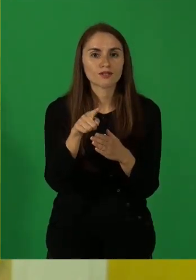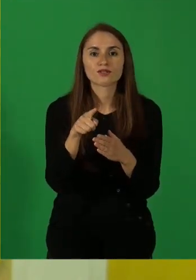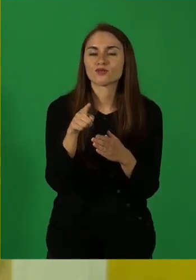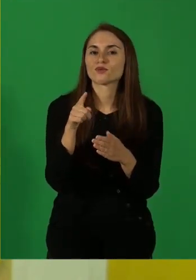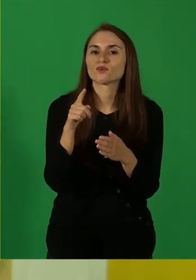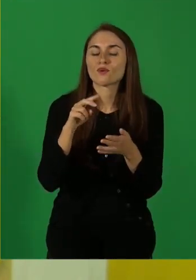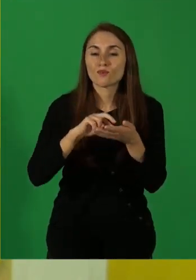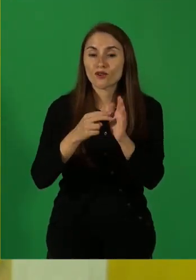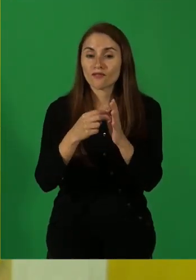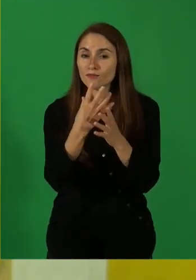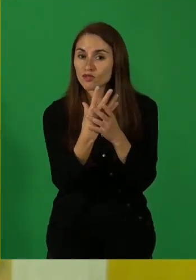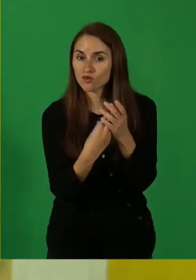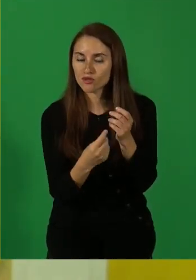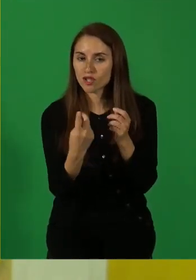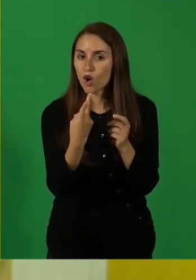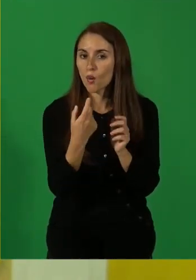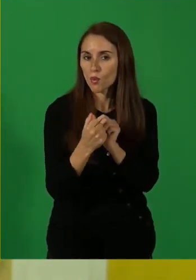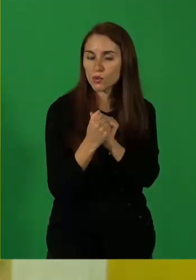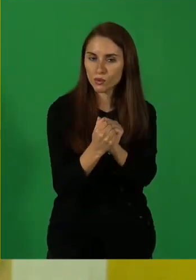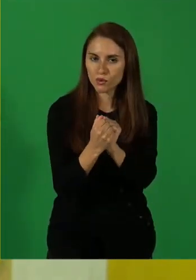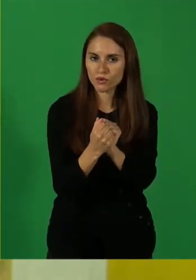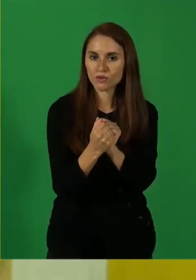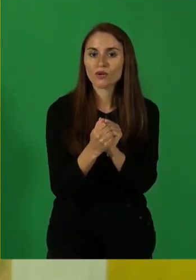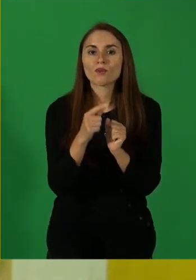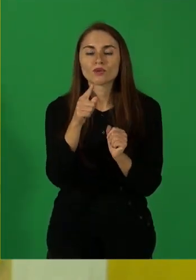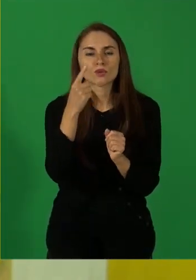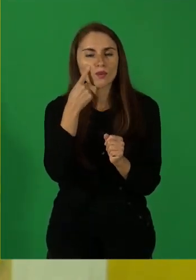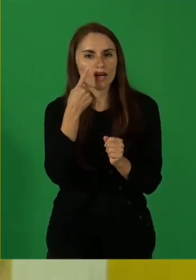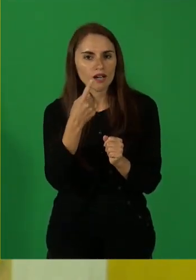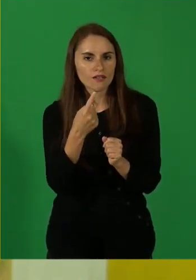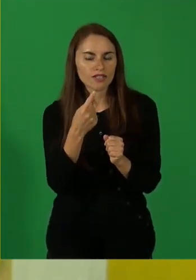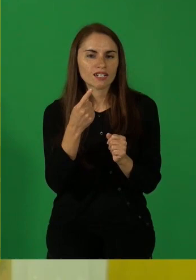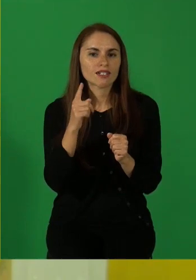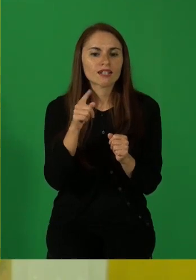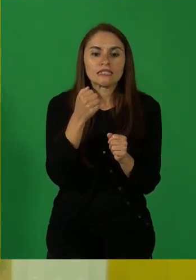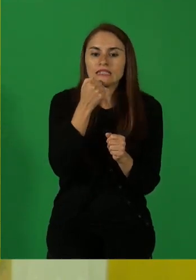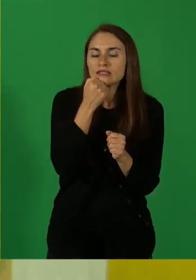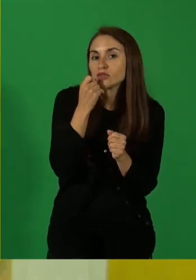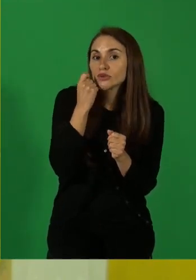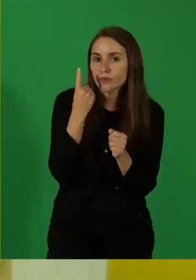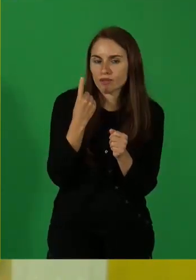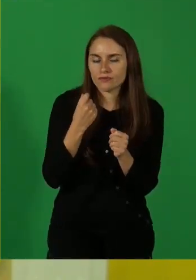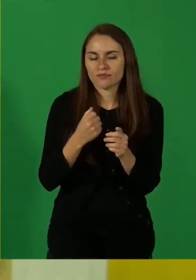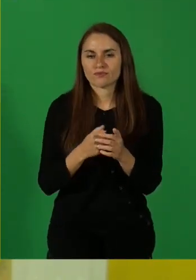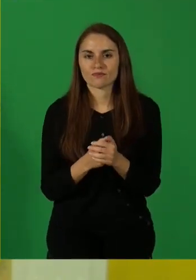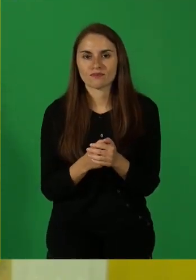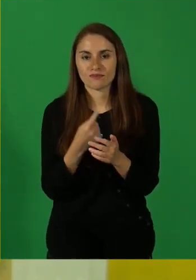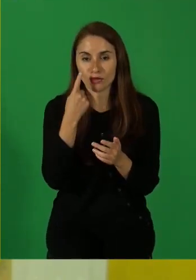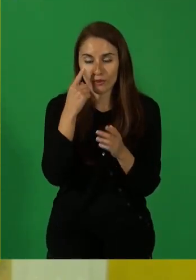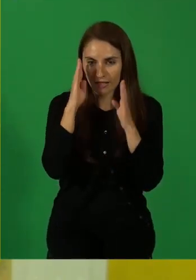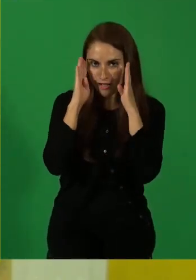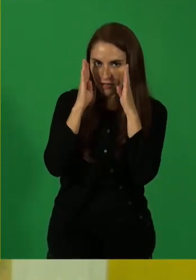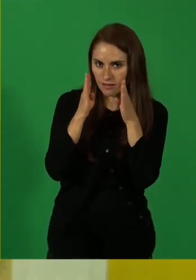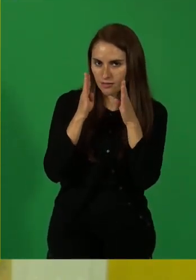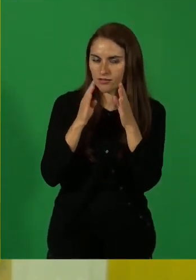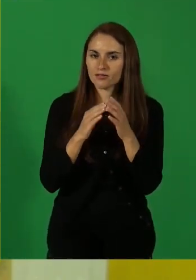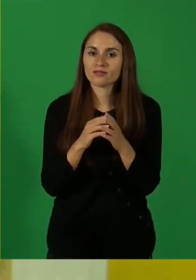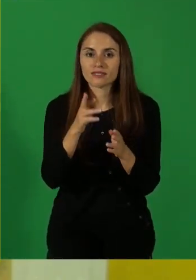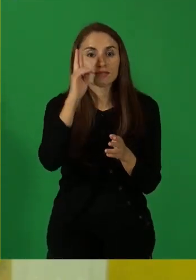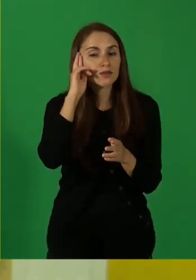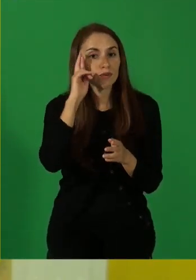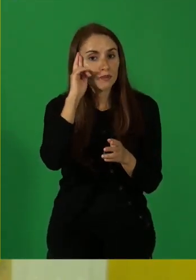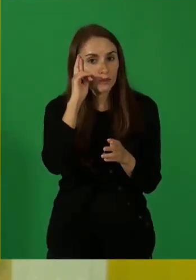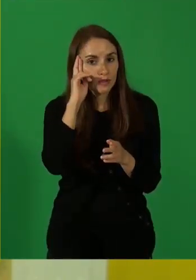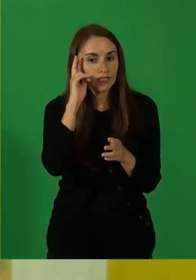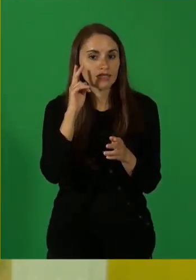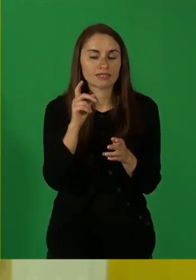ir solucionándolo ambos juntos y puedas ir viendo quizás en qué te estás equivocando. Pon atención y recuerda, fichas